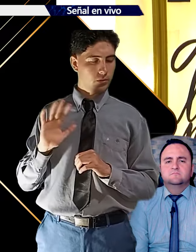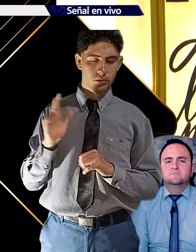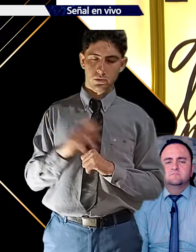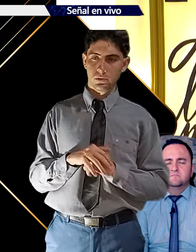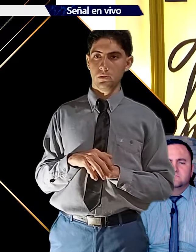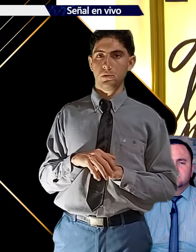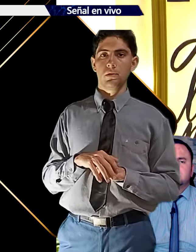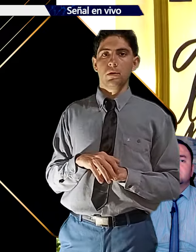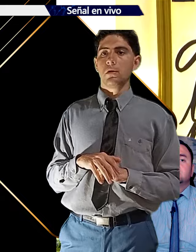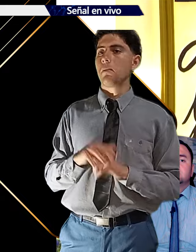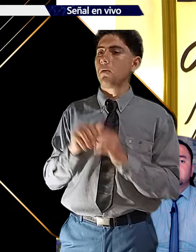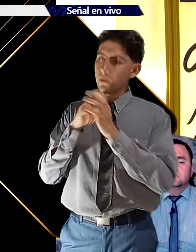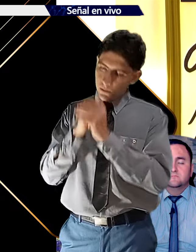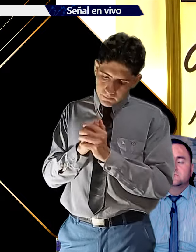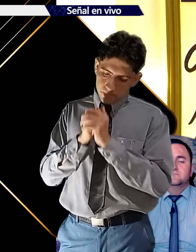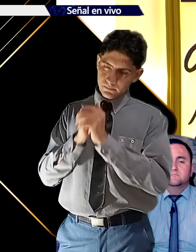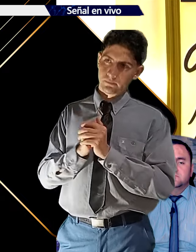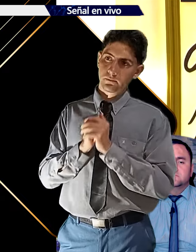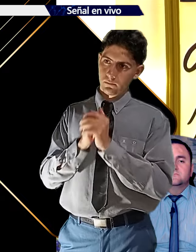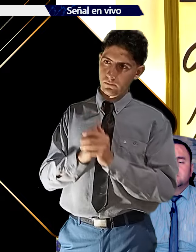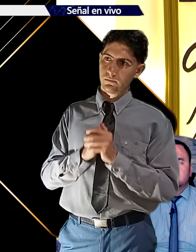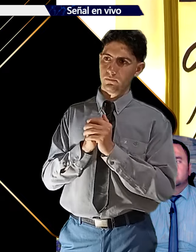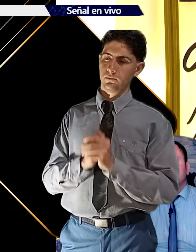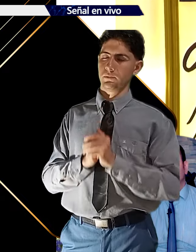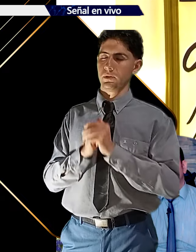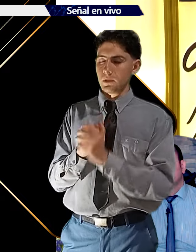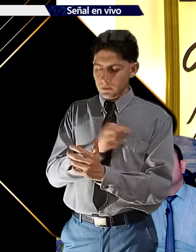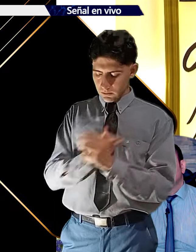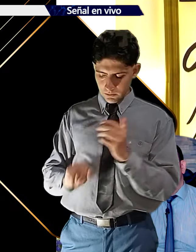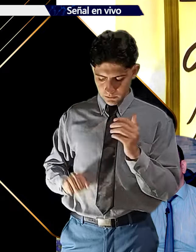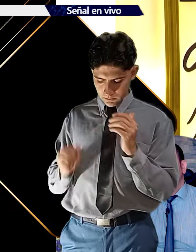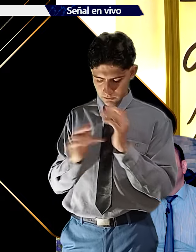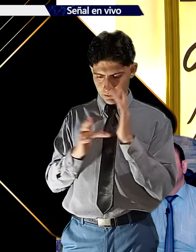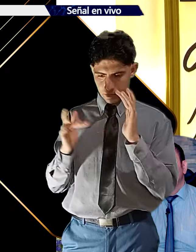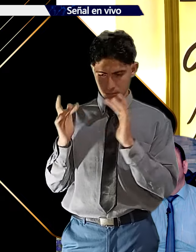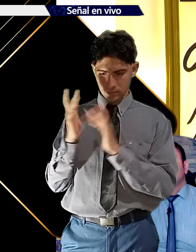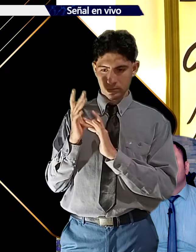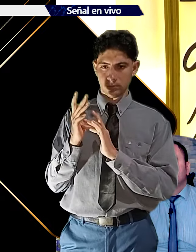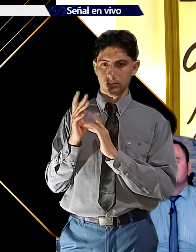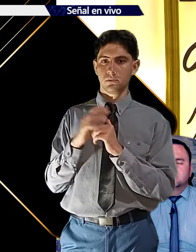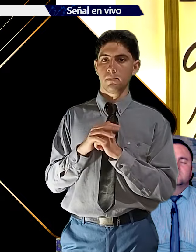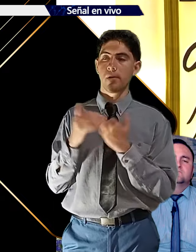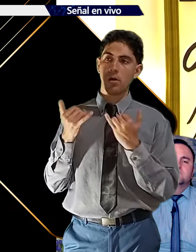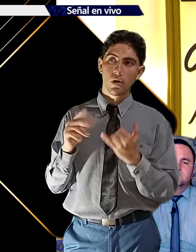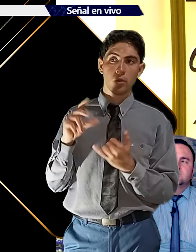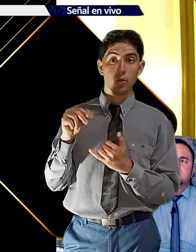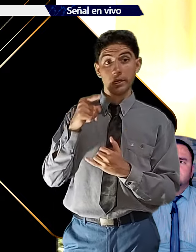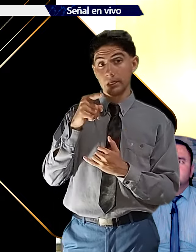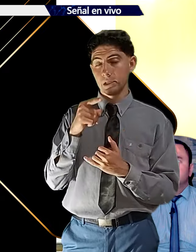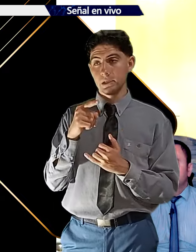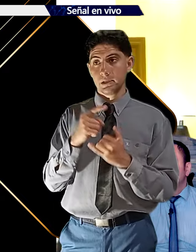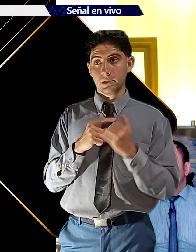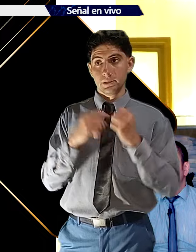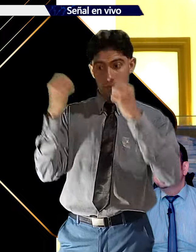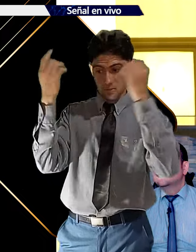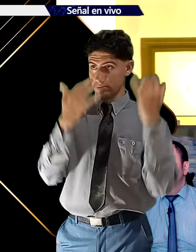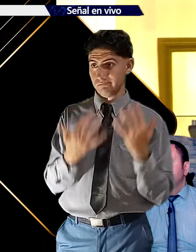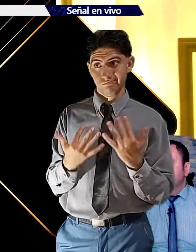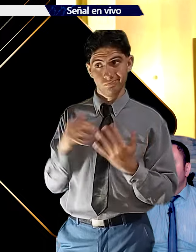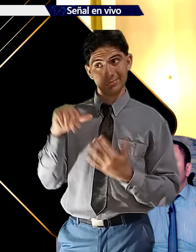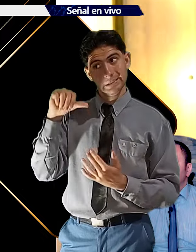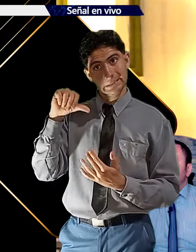cosa, vamos a orar, vamos a orar y vamos a decirle que si el Señor algún día en su voluntad, en un futuro, tiene algo con el muchacho, Dios puede hacer un milagro, Dios lo puede cambiar, pero